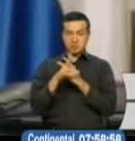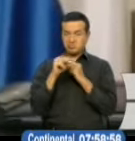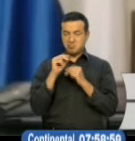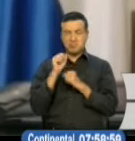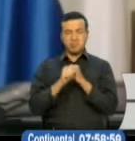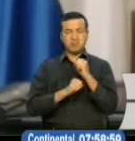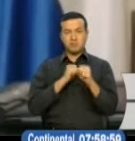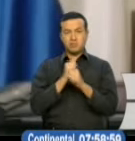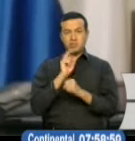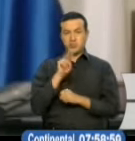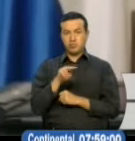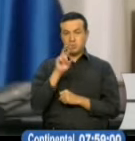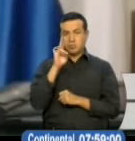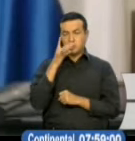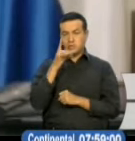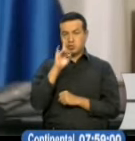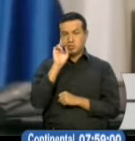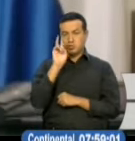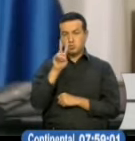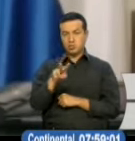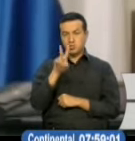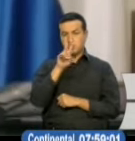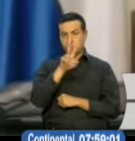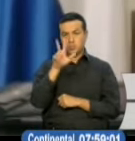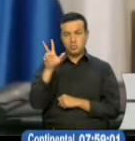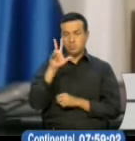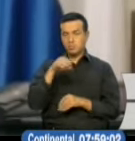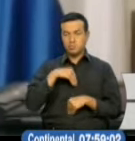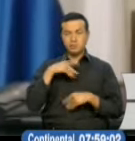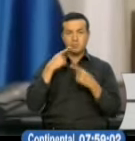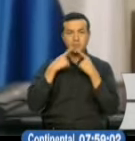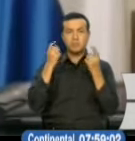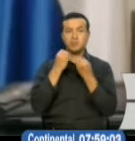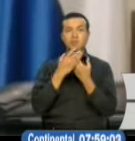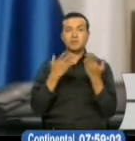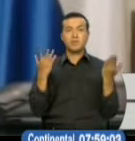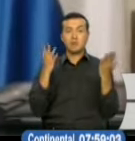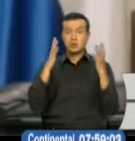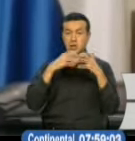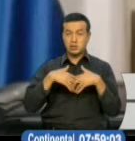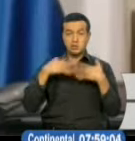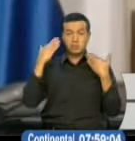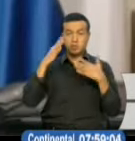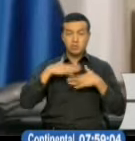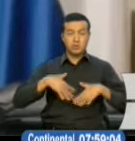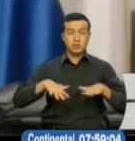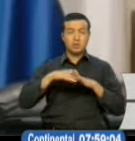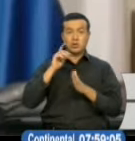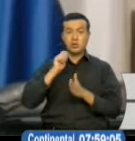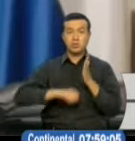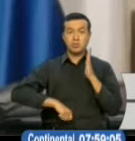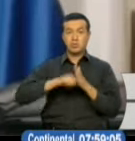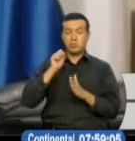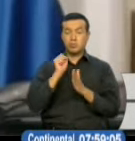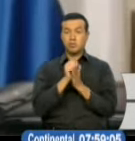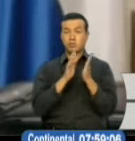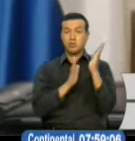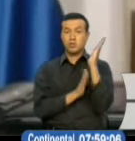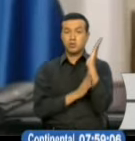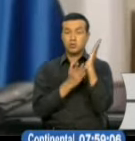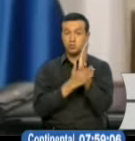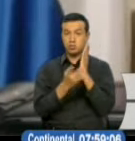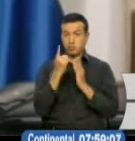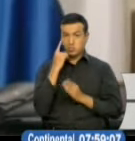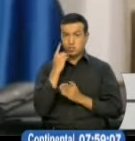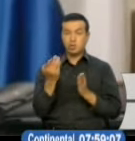periodo constitucional 2018-2023. El anuncio lo dio en medio de la crisis política tras la aprobación de un proyecto que